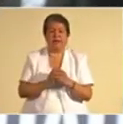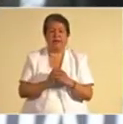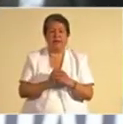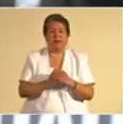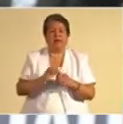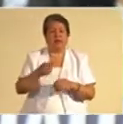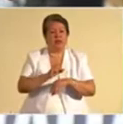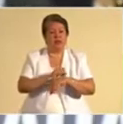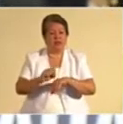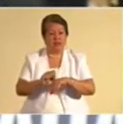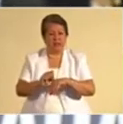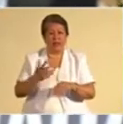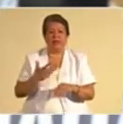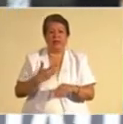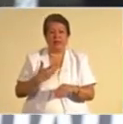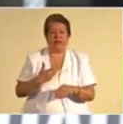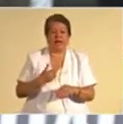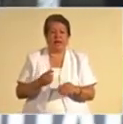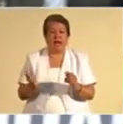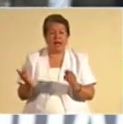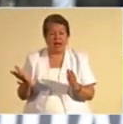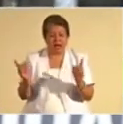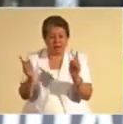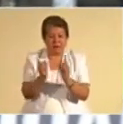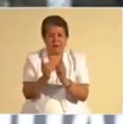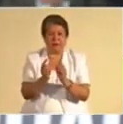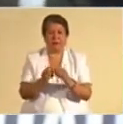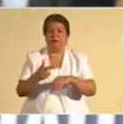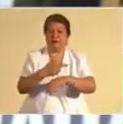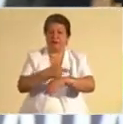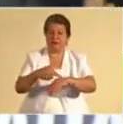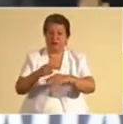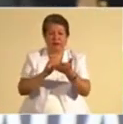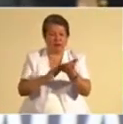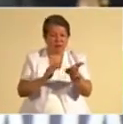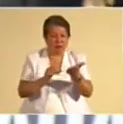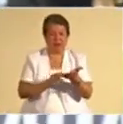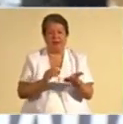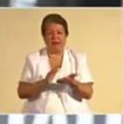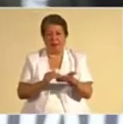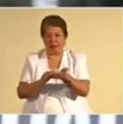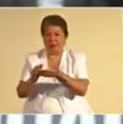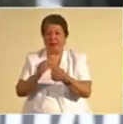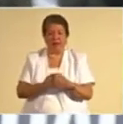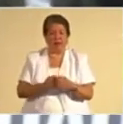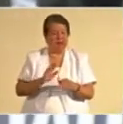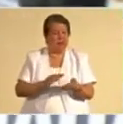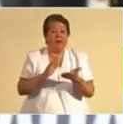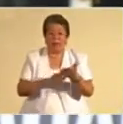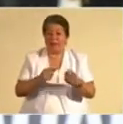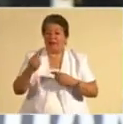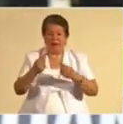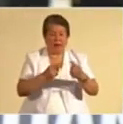sencillo, tenemos que simplificar los trámites administrativos. Es lo principal, son muy engorrosos. Tenemos